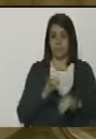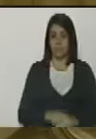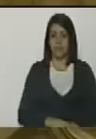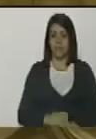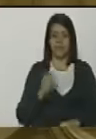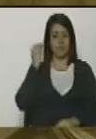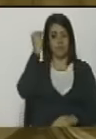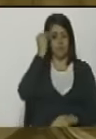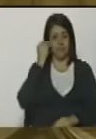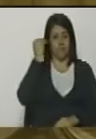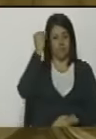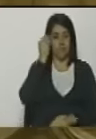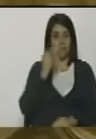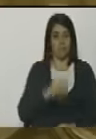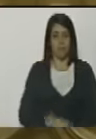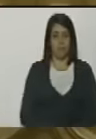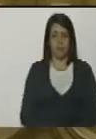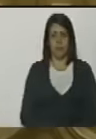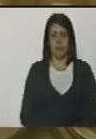En consideración